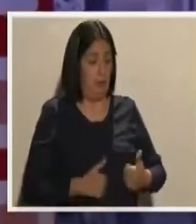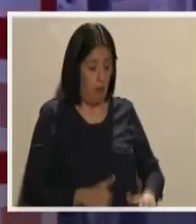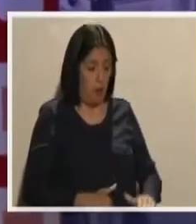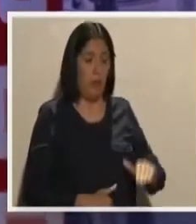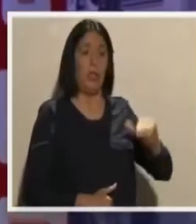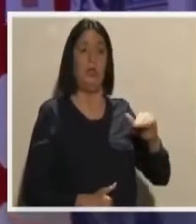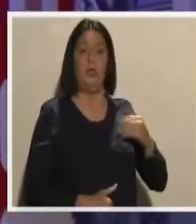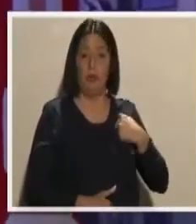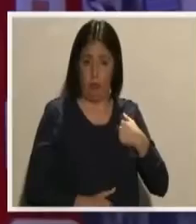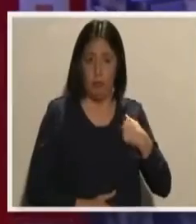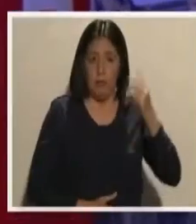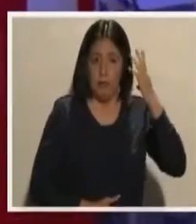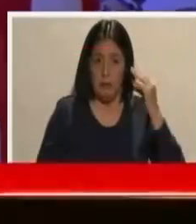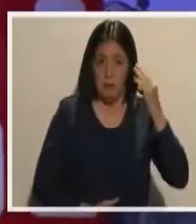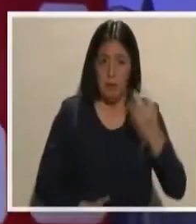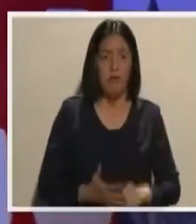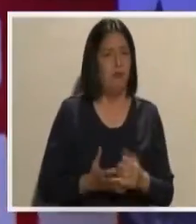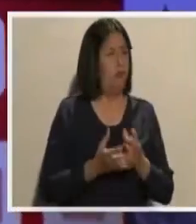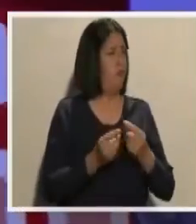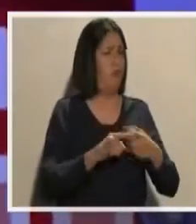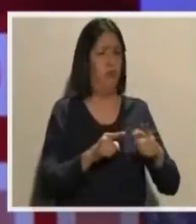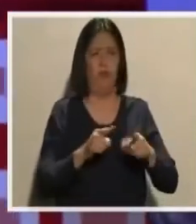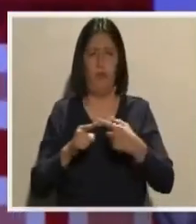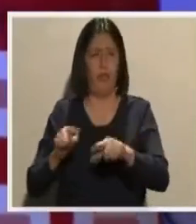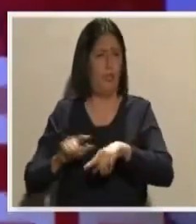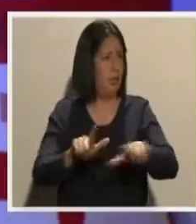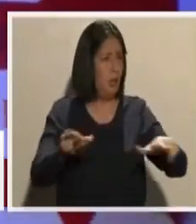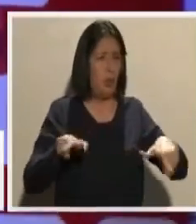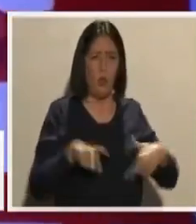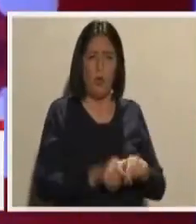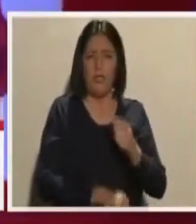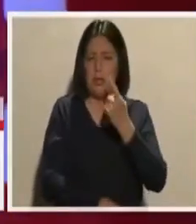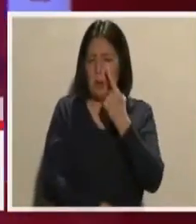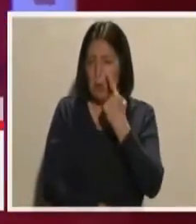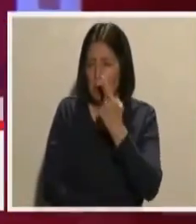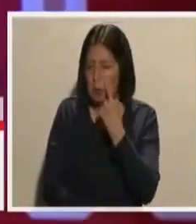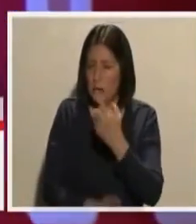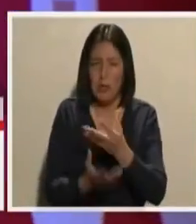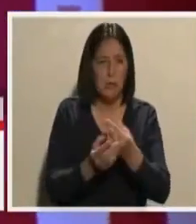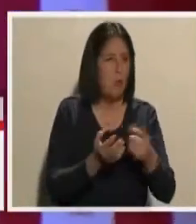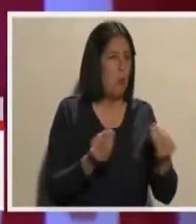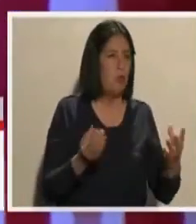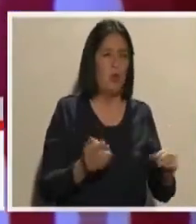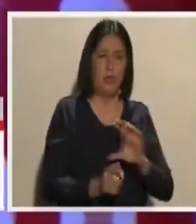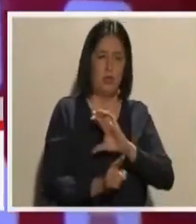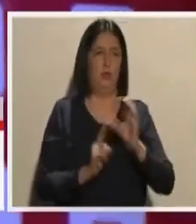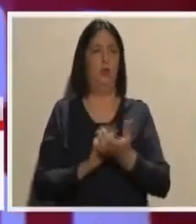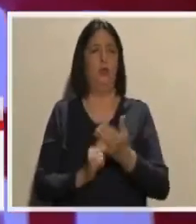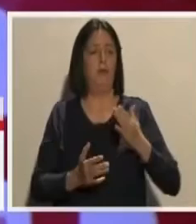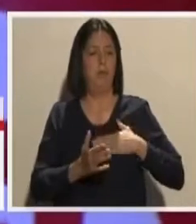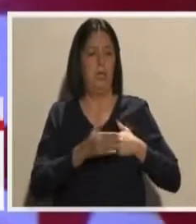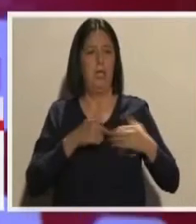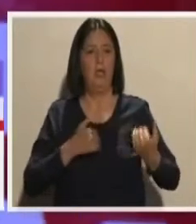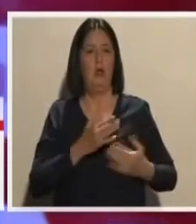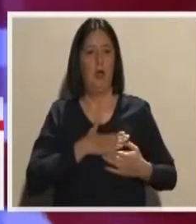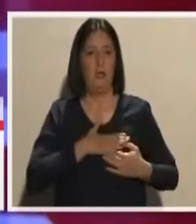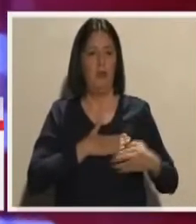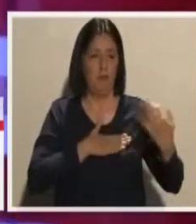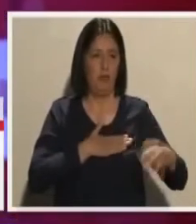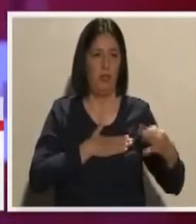vivir en muchos lugares y conocer muchas culturas, pero en mi corazón siempre ha estado el